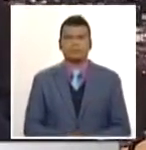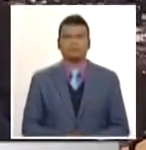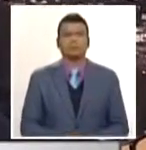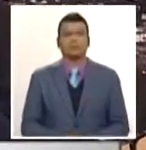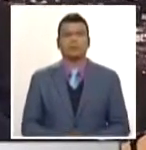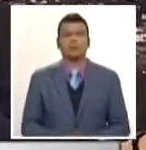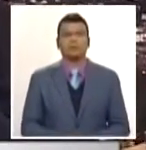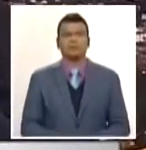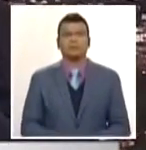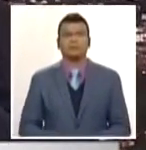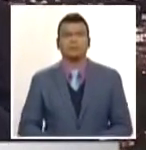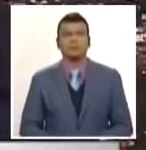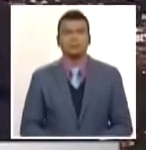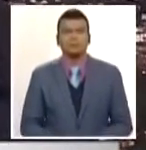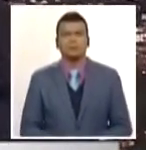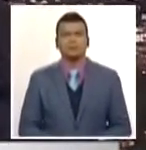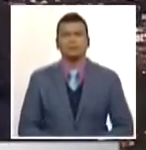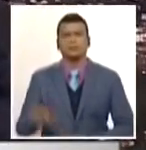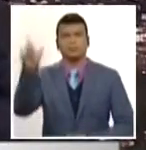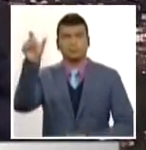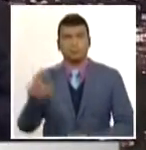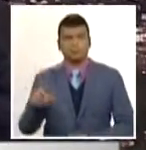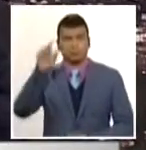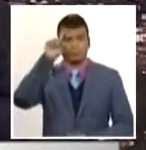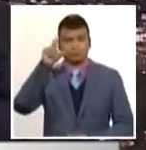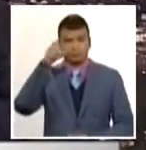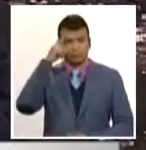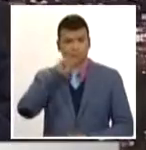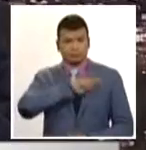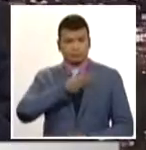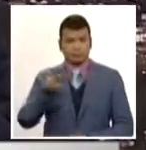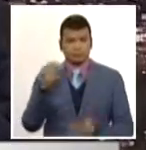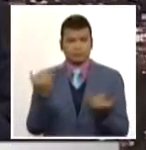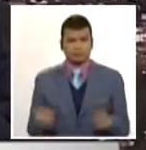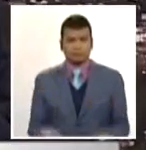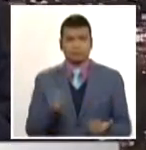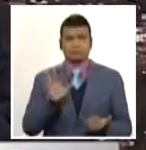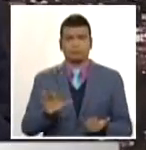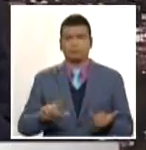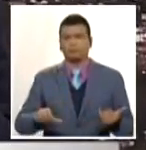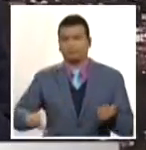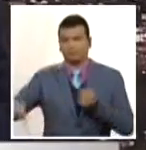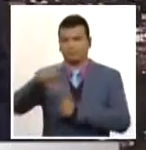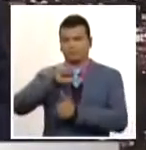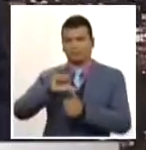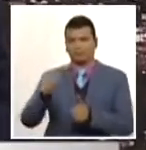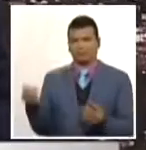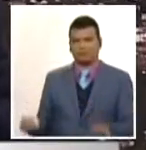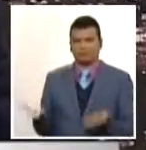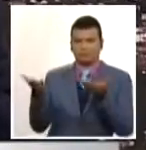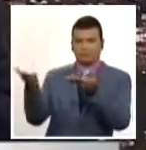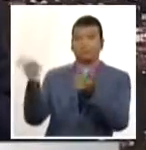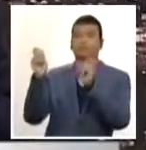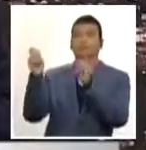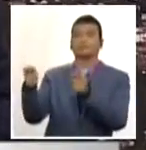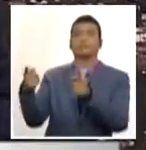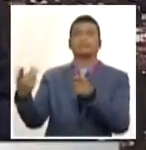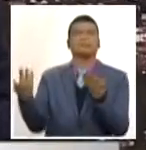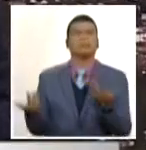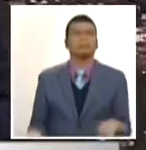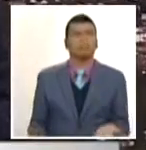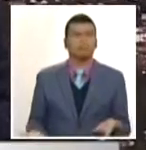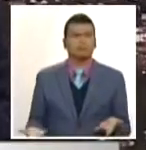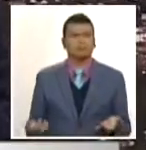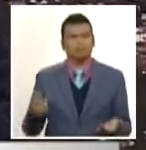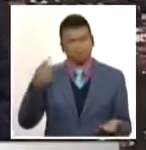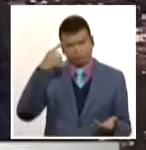doctor Weimar al nuevo gobernador, a quien lo reemplace, es una mirada al